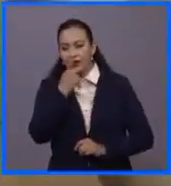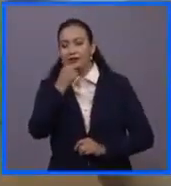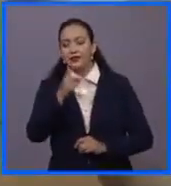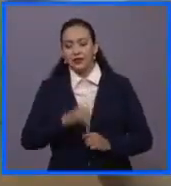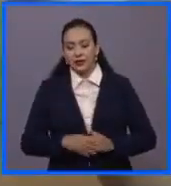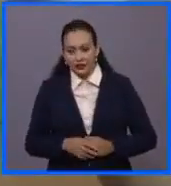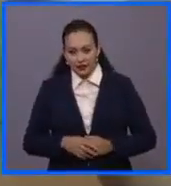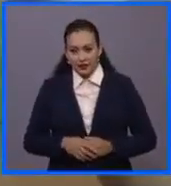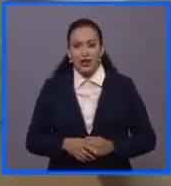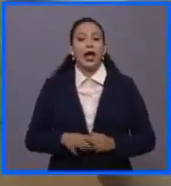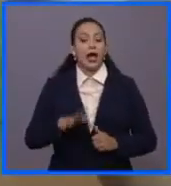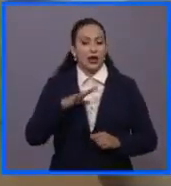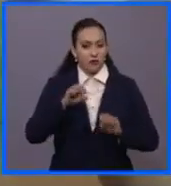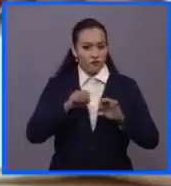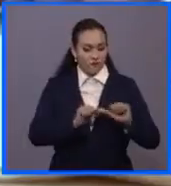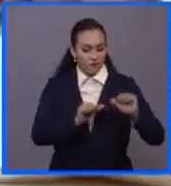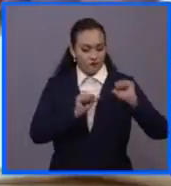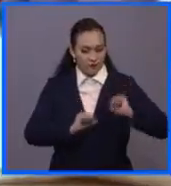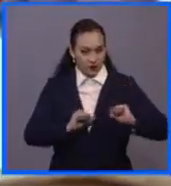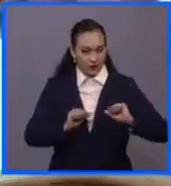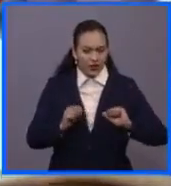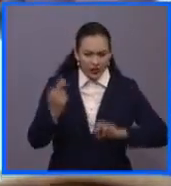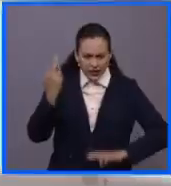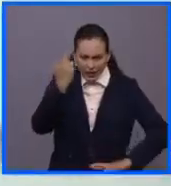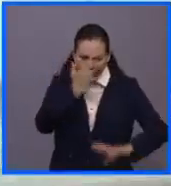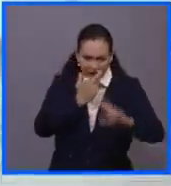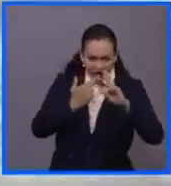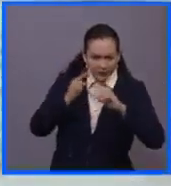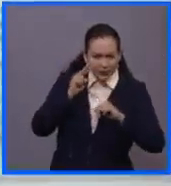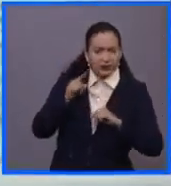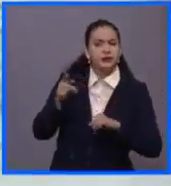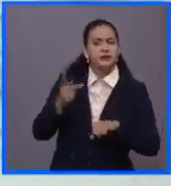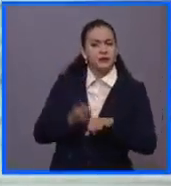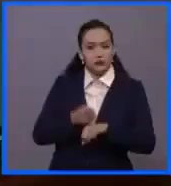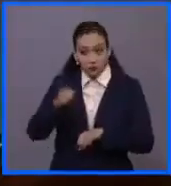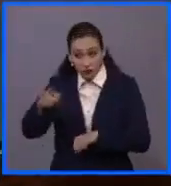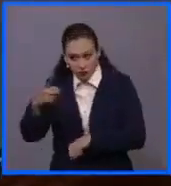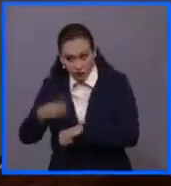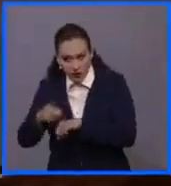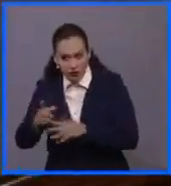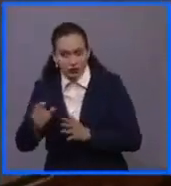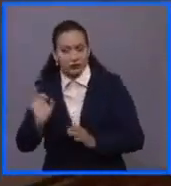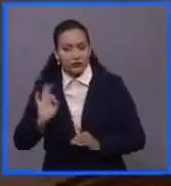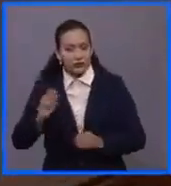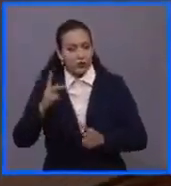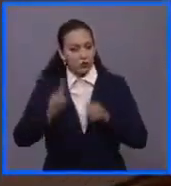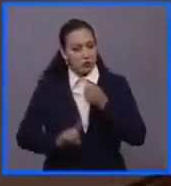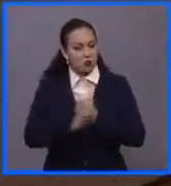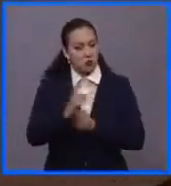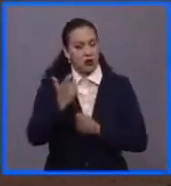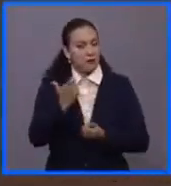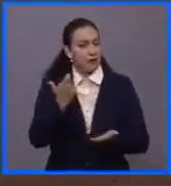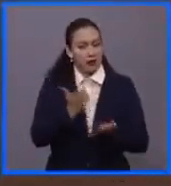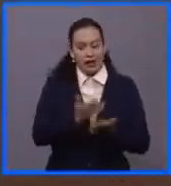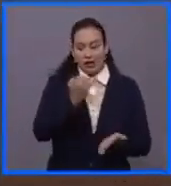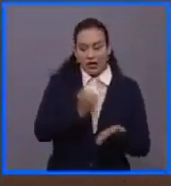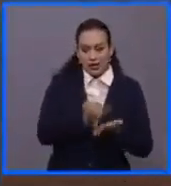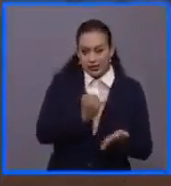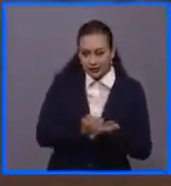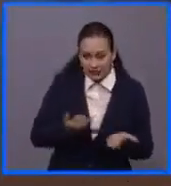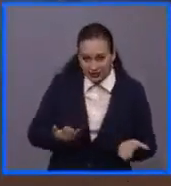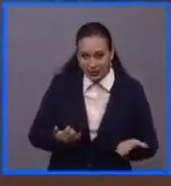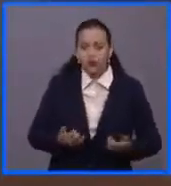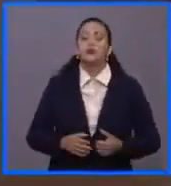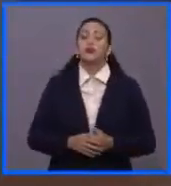a la auditoría local para determinar daños y perjuicios que afectaran a la hacienda pública, así como para fincar responsabilidades resarcitorias